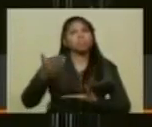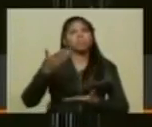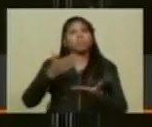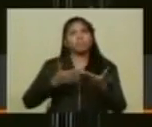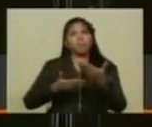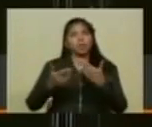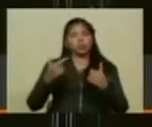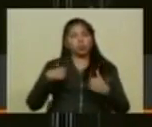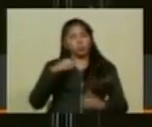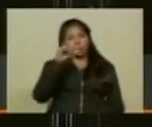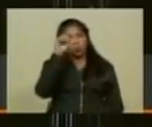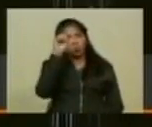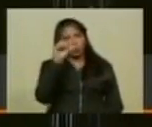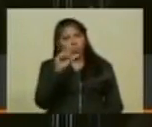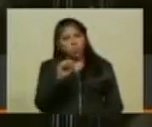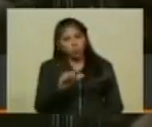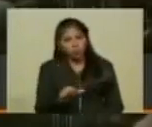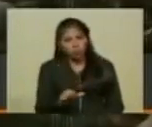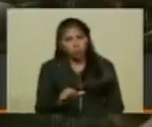apreciaciones,